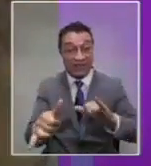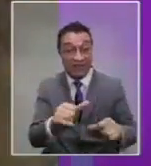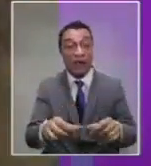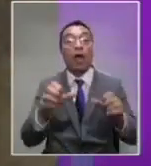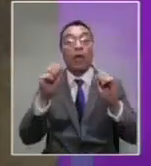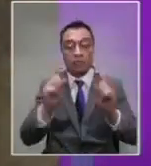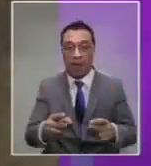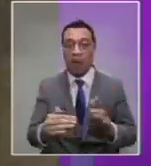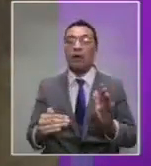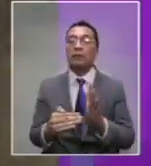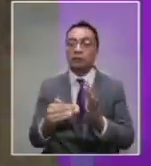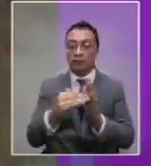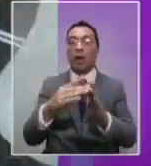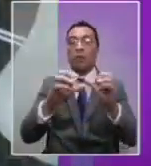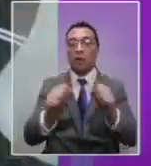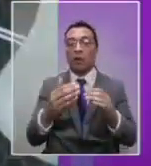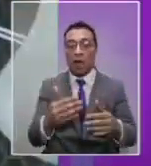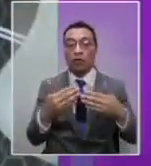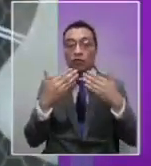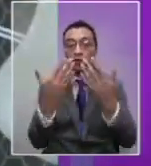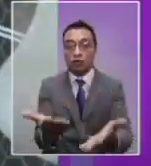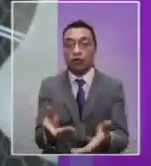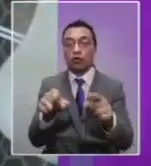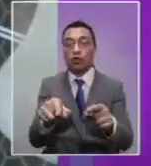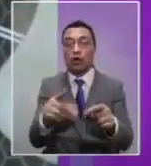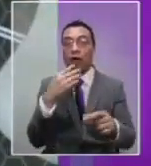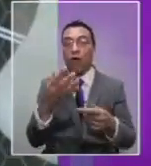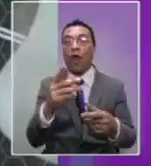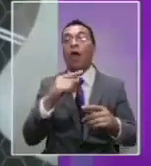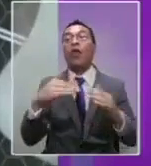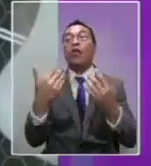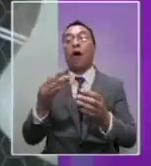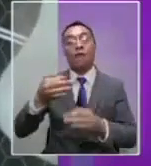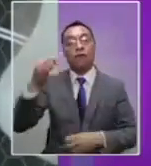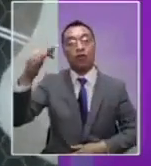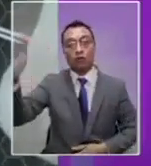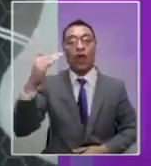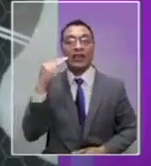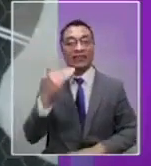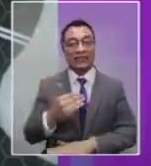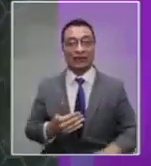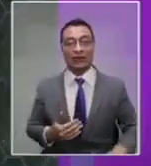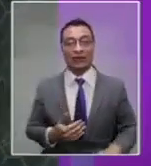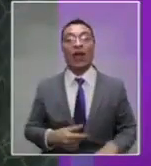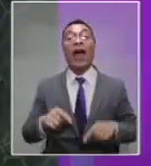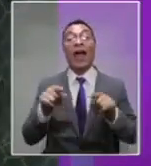científica también deberán crecer para informar a la comunidad y cautivar a las nuevas generaciones.